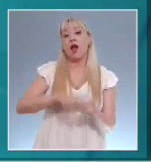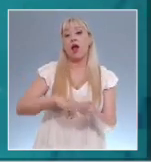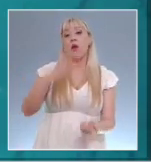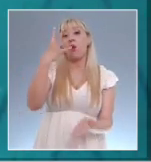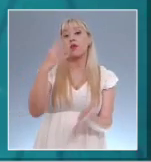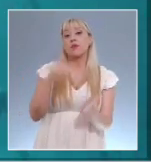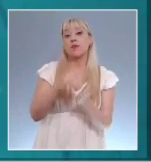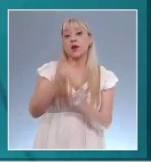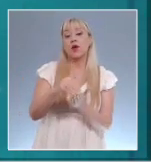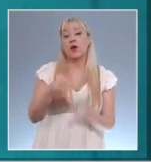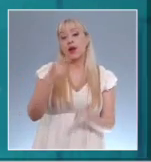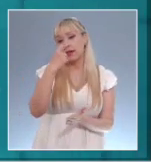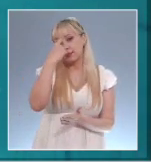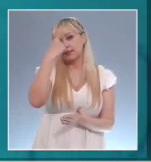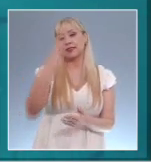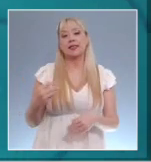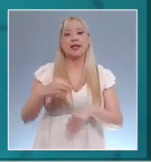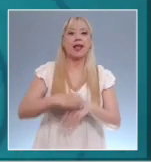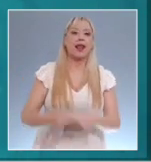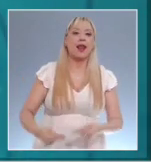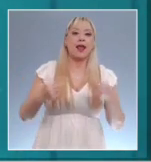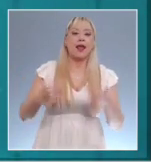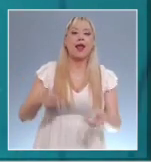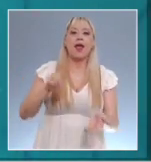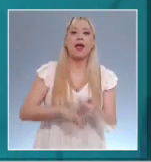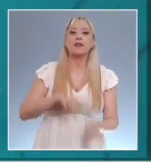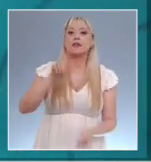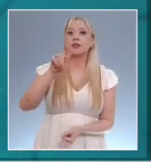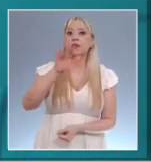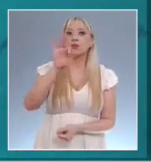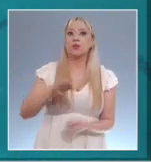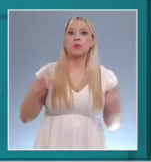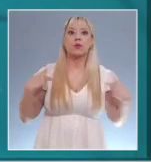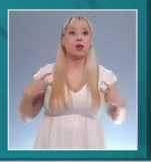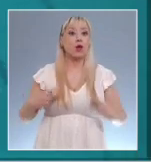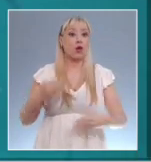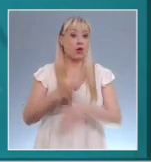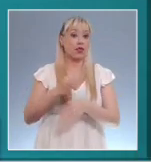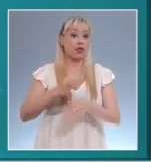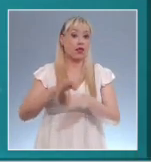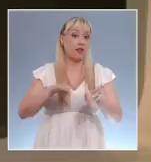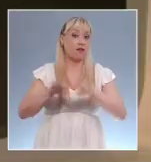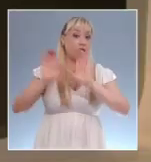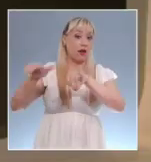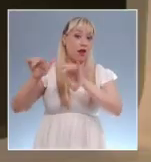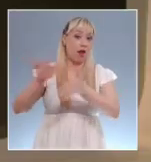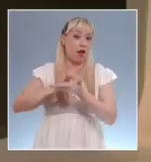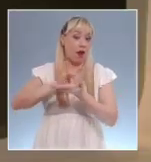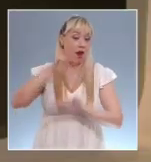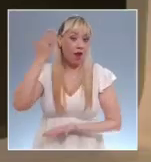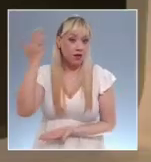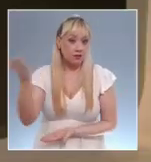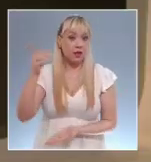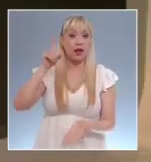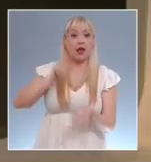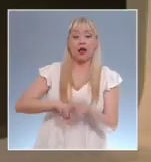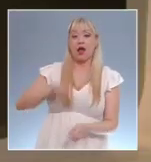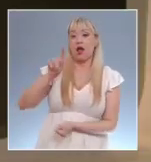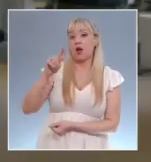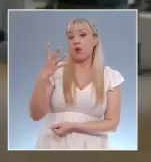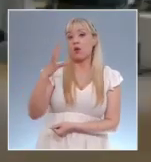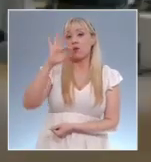personas laboralmente activas y que representan el 54% del PIB nacional. El experto abundó que